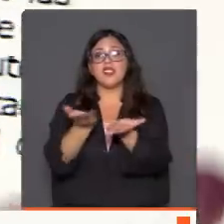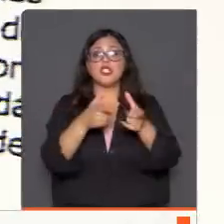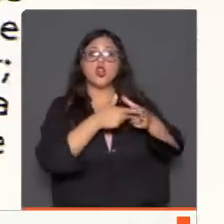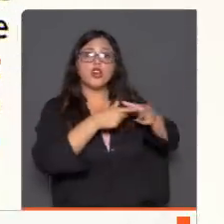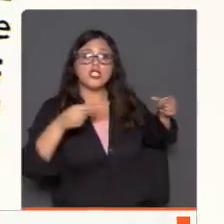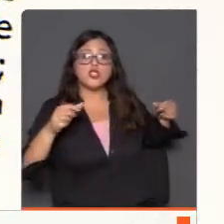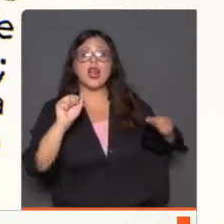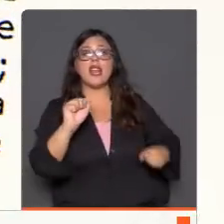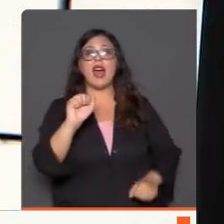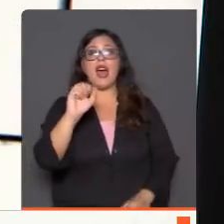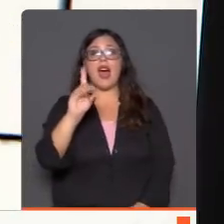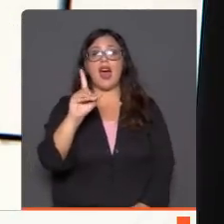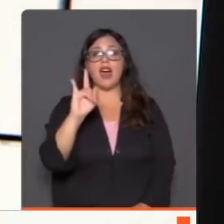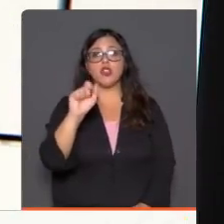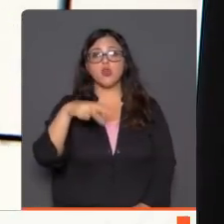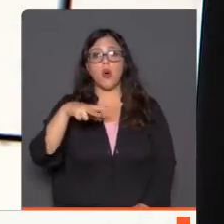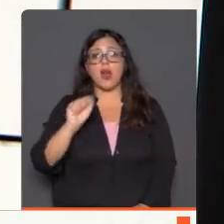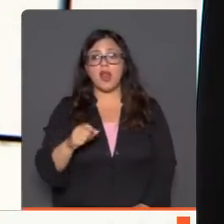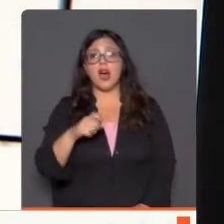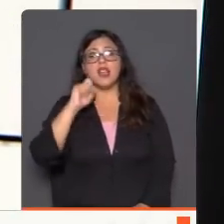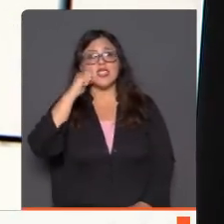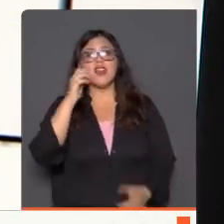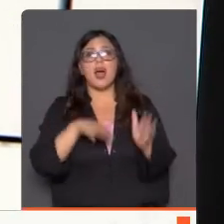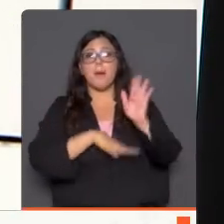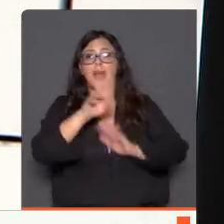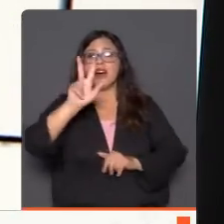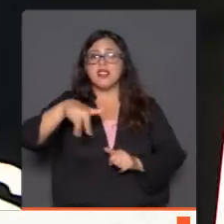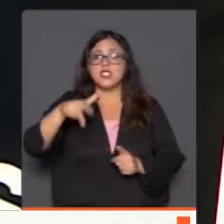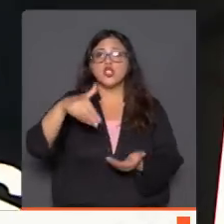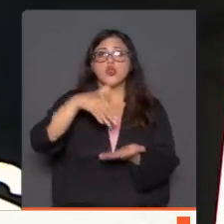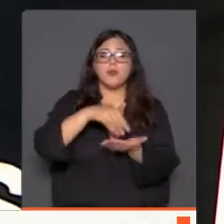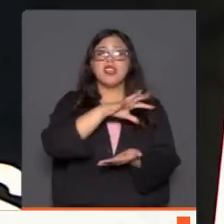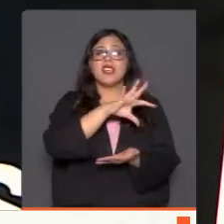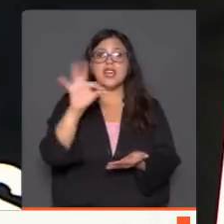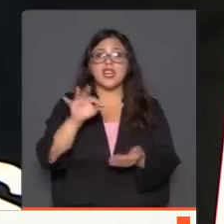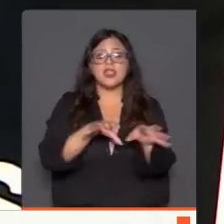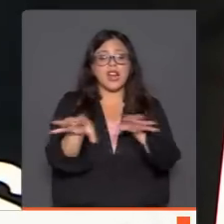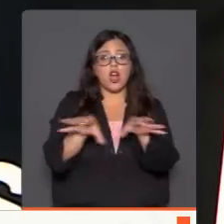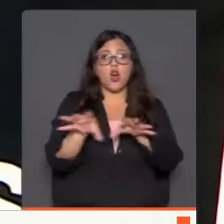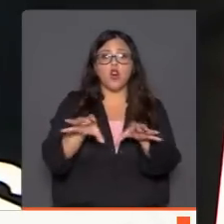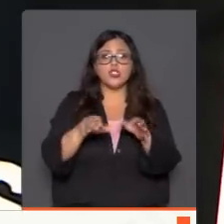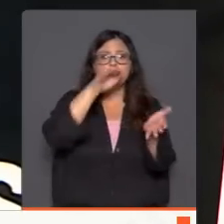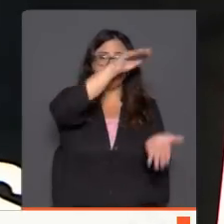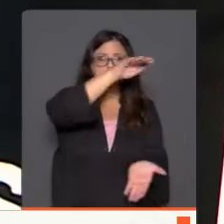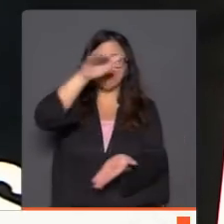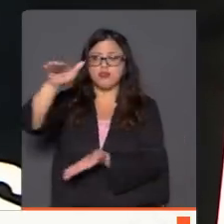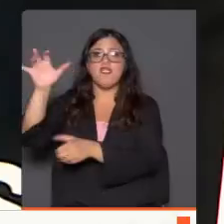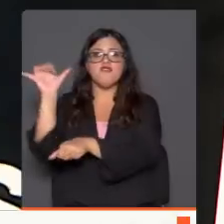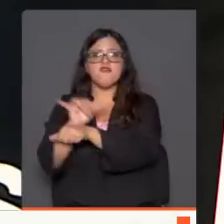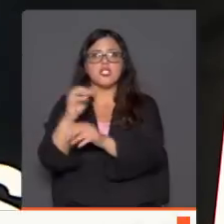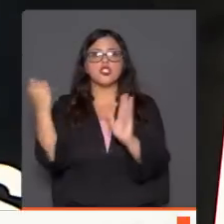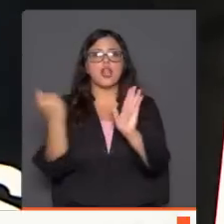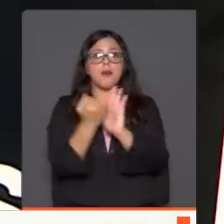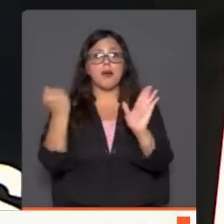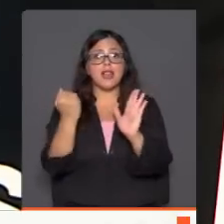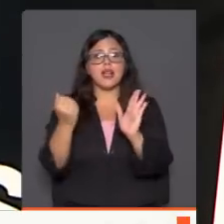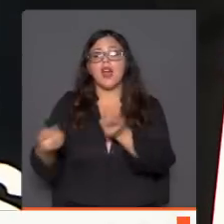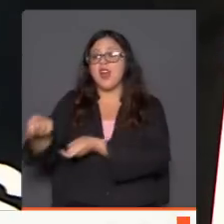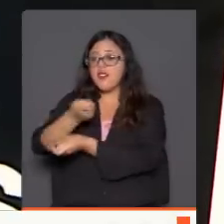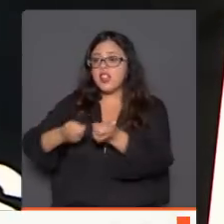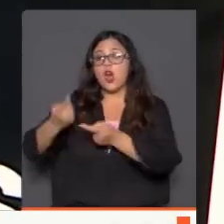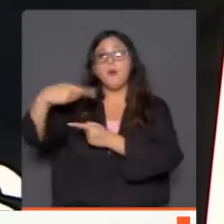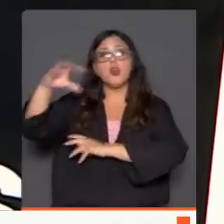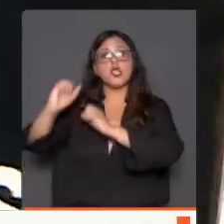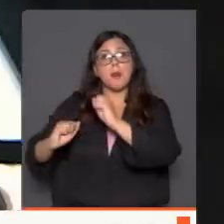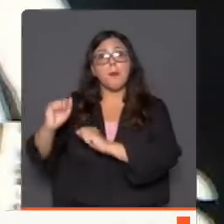de la existencia de un contenedor con más de 18.500 productos falsificados de la marca, importados por empresas La